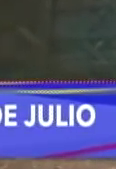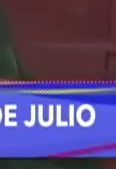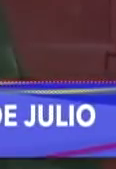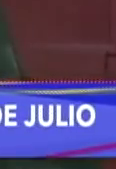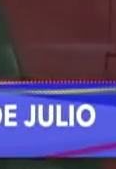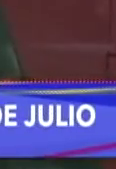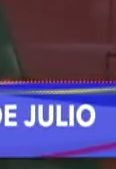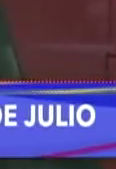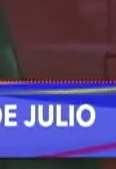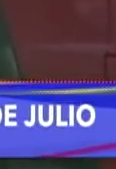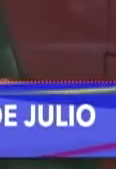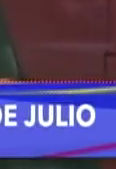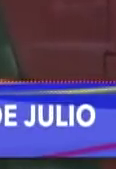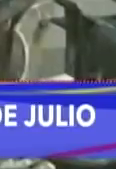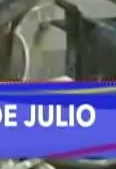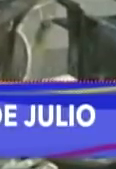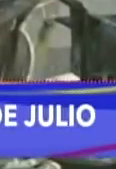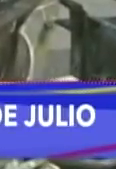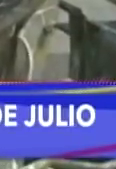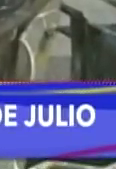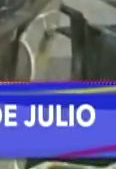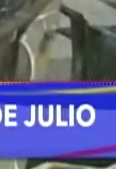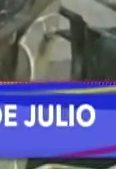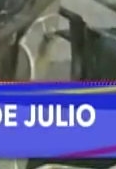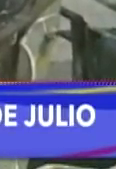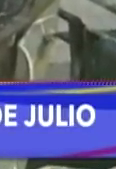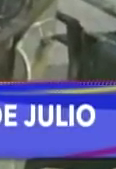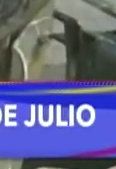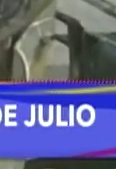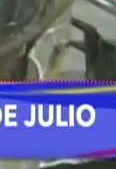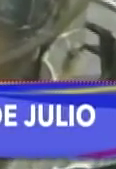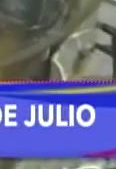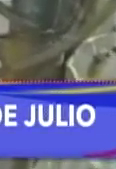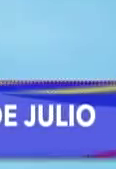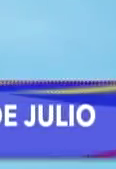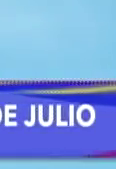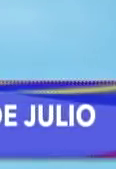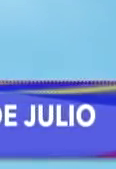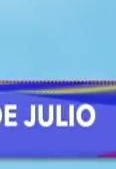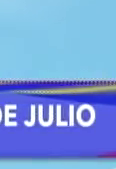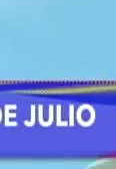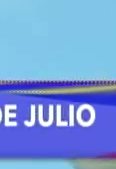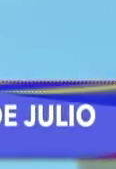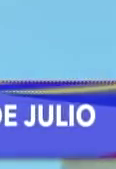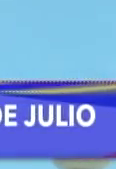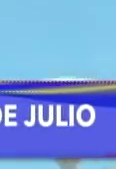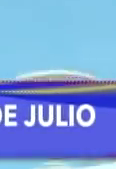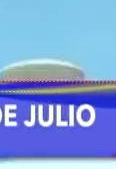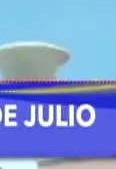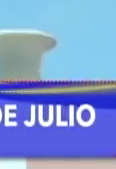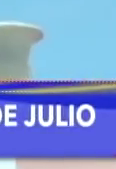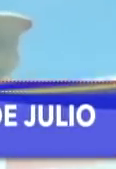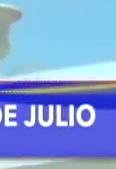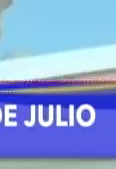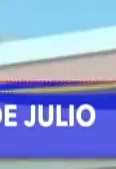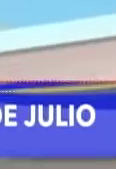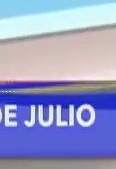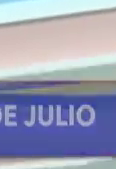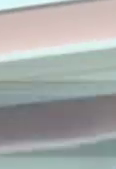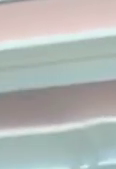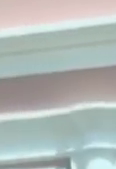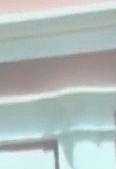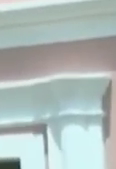Y siempre usted cuente con este pueblo del Estado Bolívar. Hoy, en este cielo bonito que nos recuerda siempre a